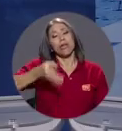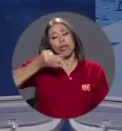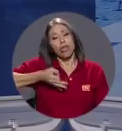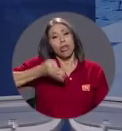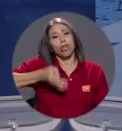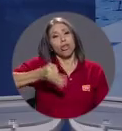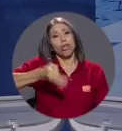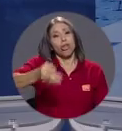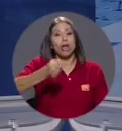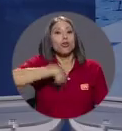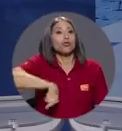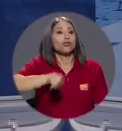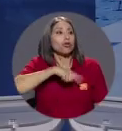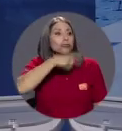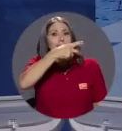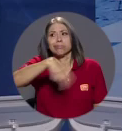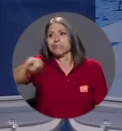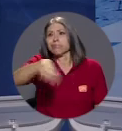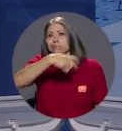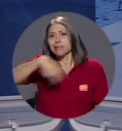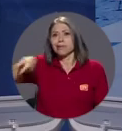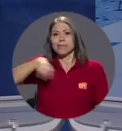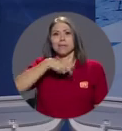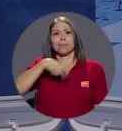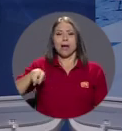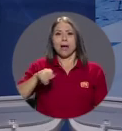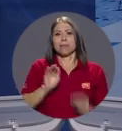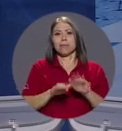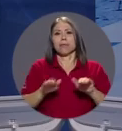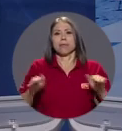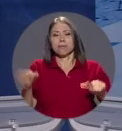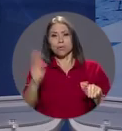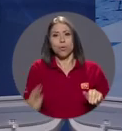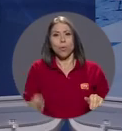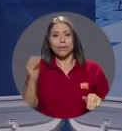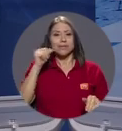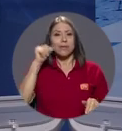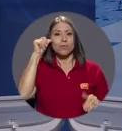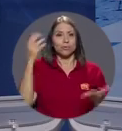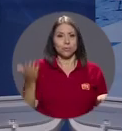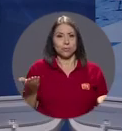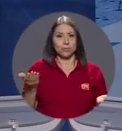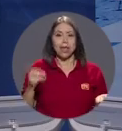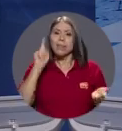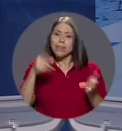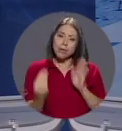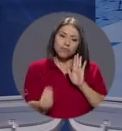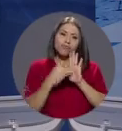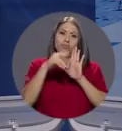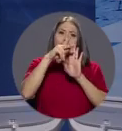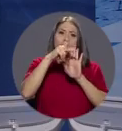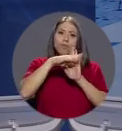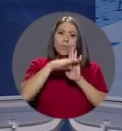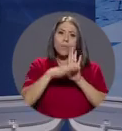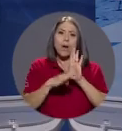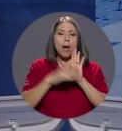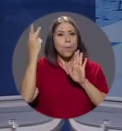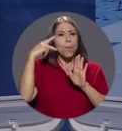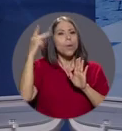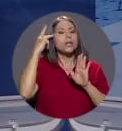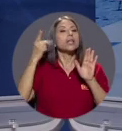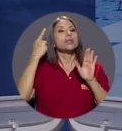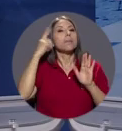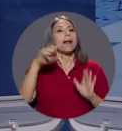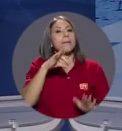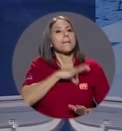día nosotros todos nos movemos en la ciudad, niños, jóvenes, adultos, y políticas que puedan incentivar el cambio en